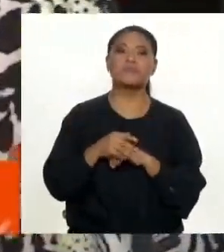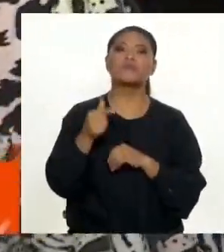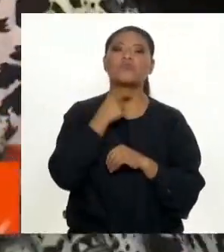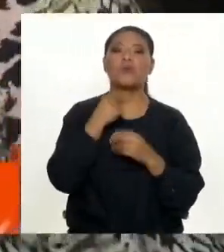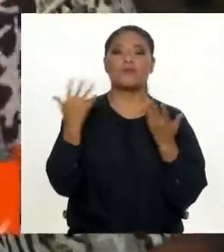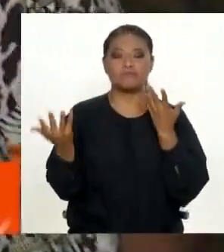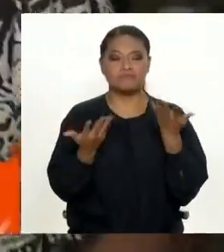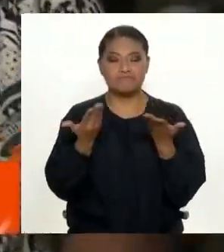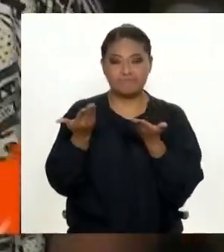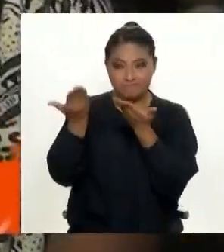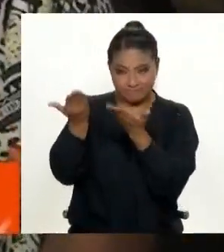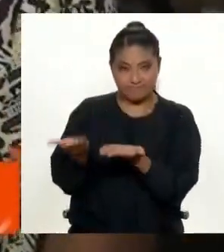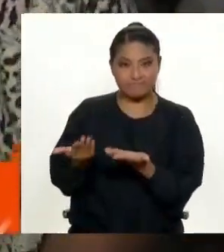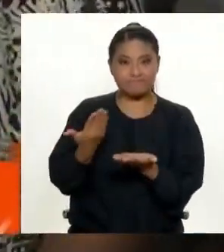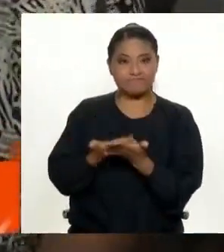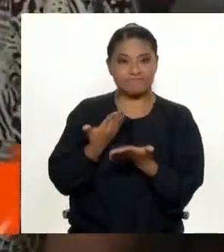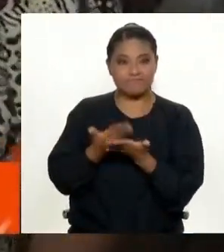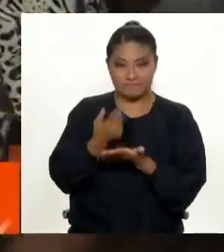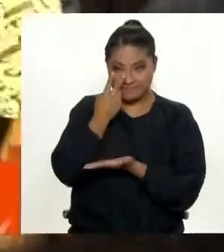unos